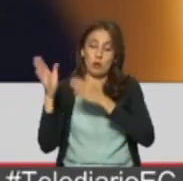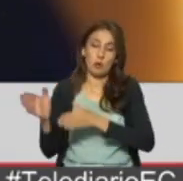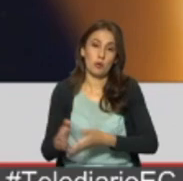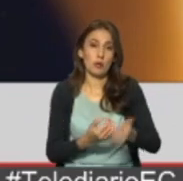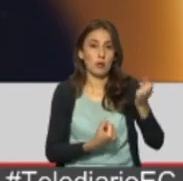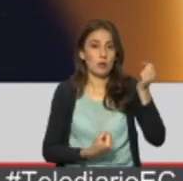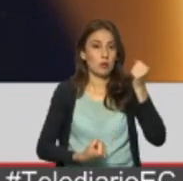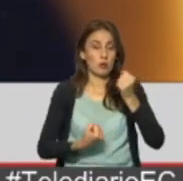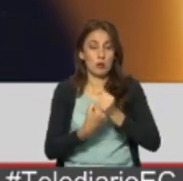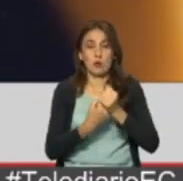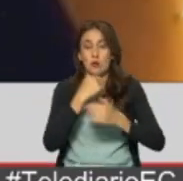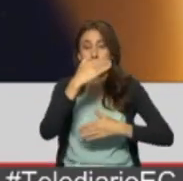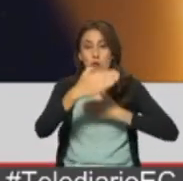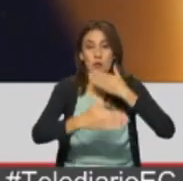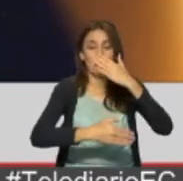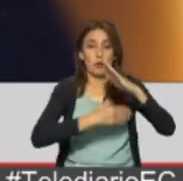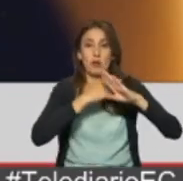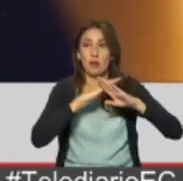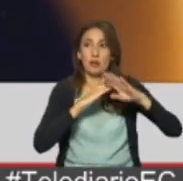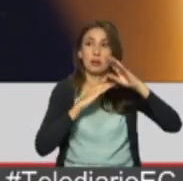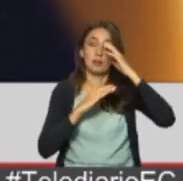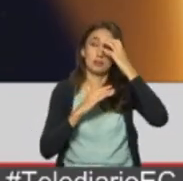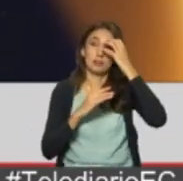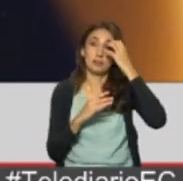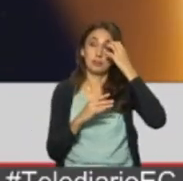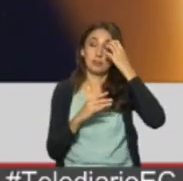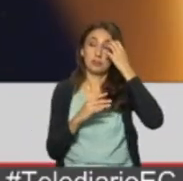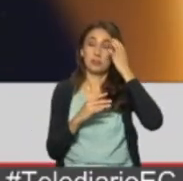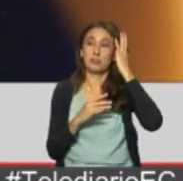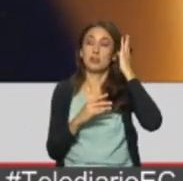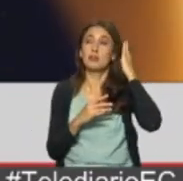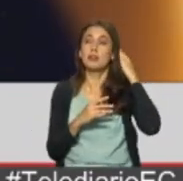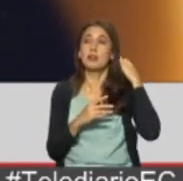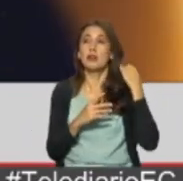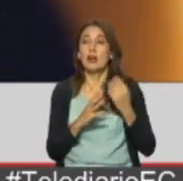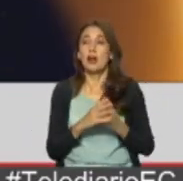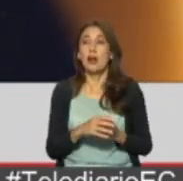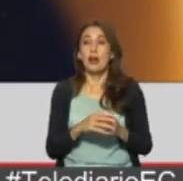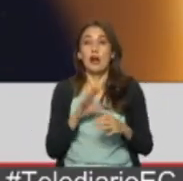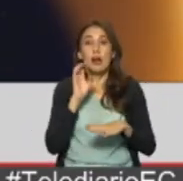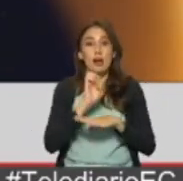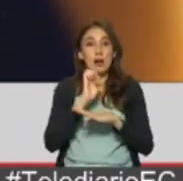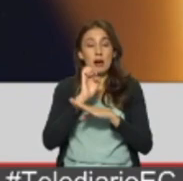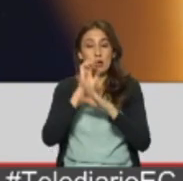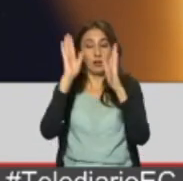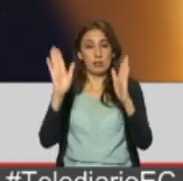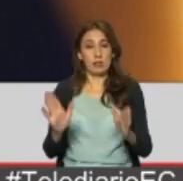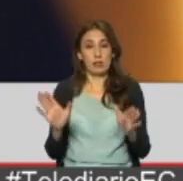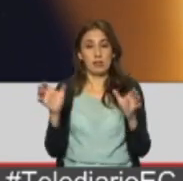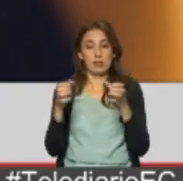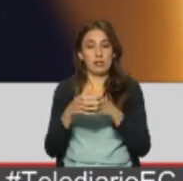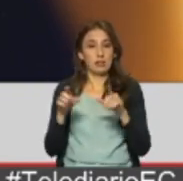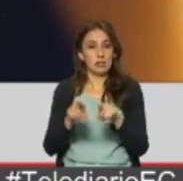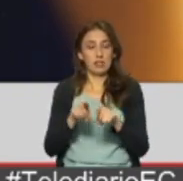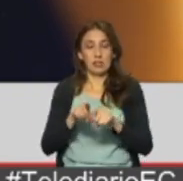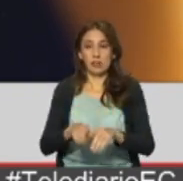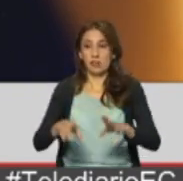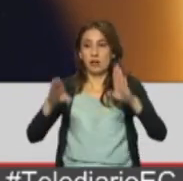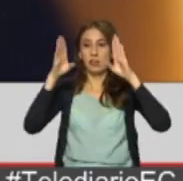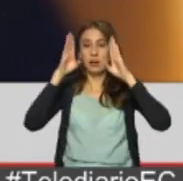gobierno chino para evitar la propagación del virus. Los otros ecuatorianos también son permanentemente atendidos